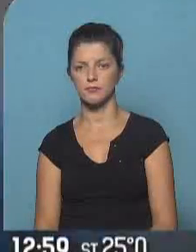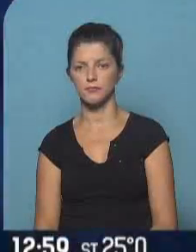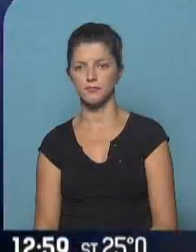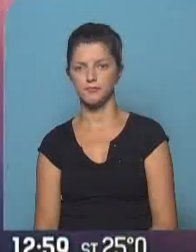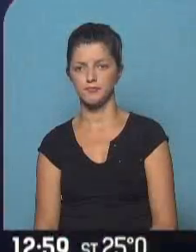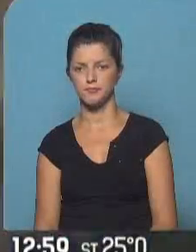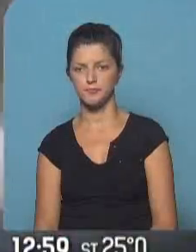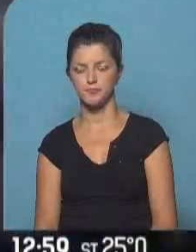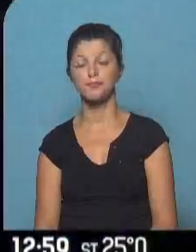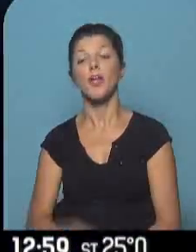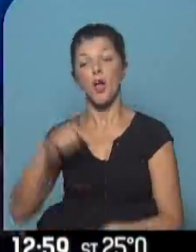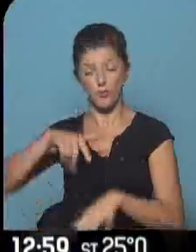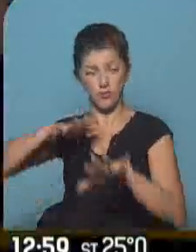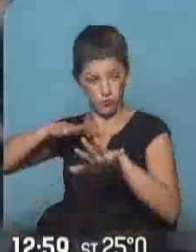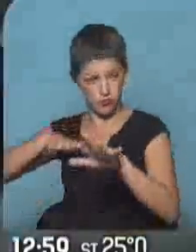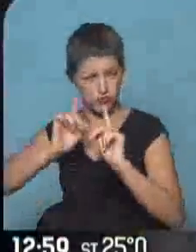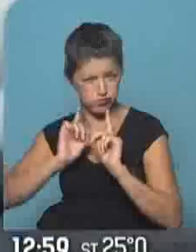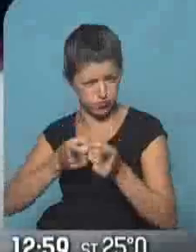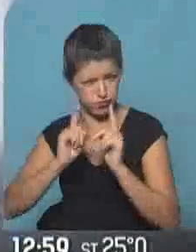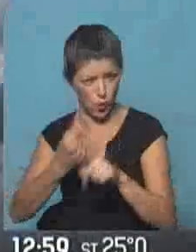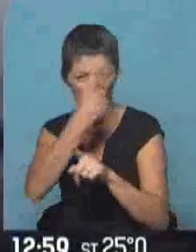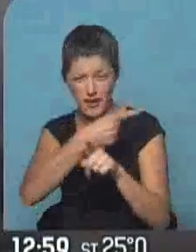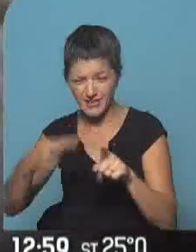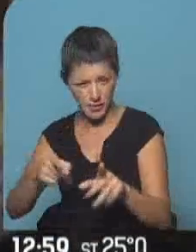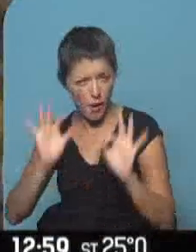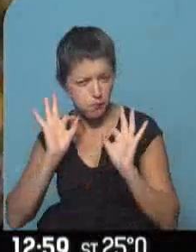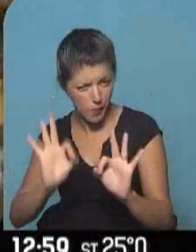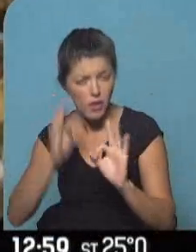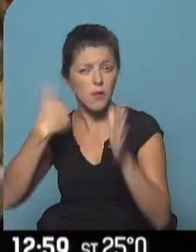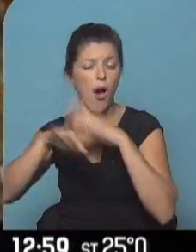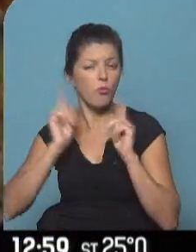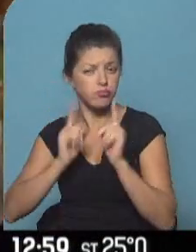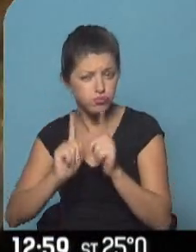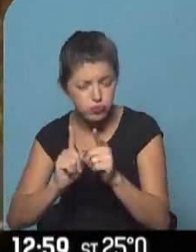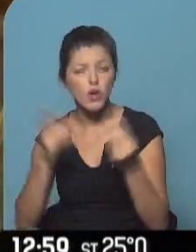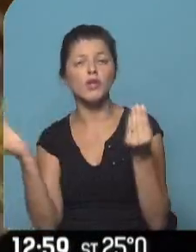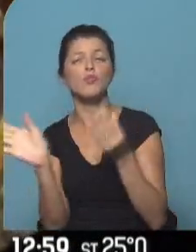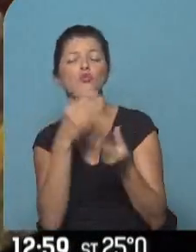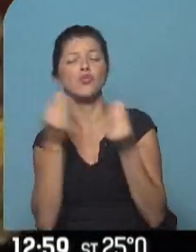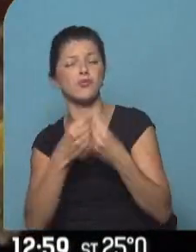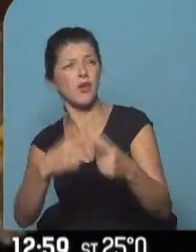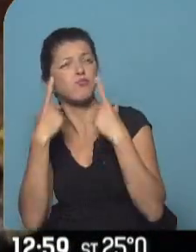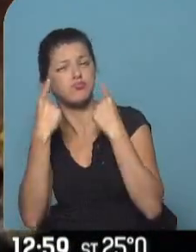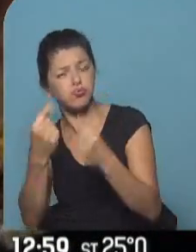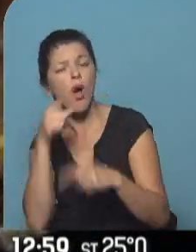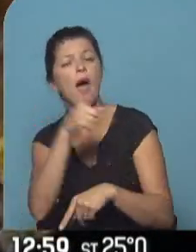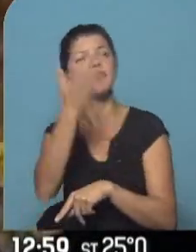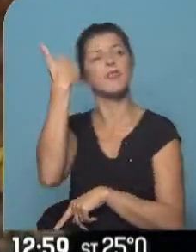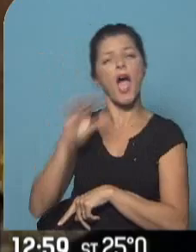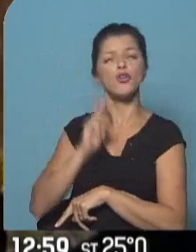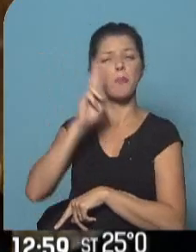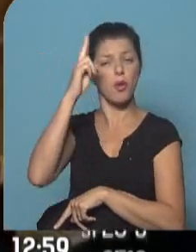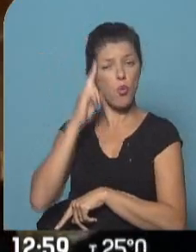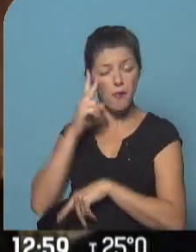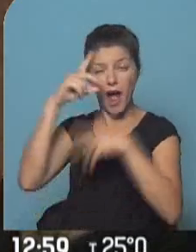La continuidad de la rebelión ciudadana a lo largo de toda una semana, la mayor manifestación de descontento desde las protestas reformistas de 2009, a